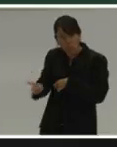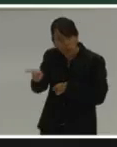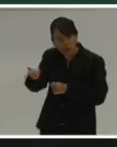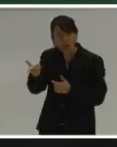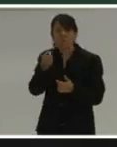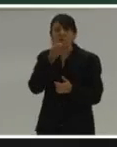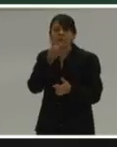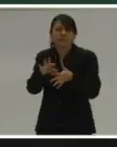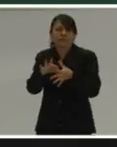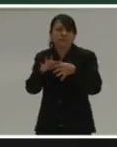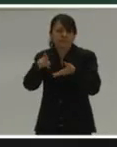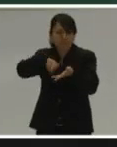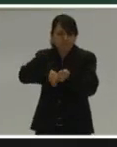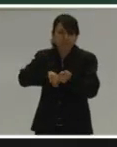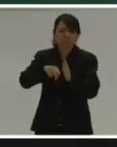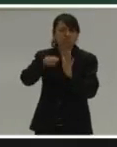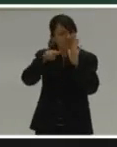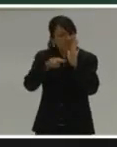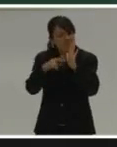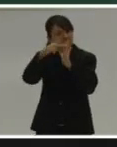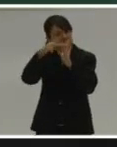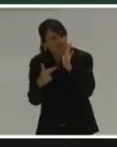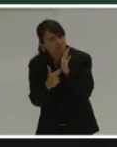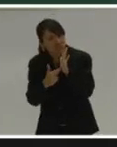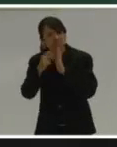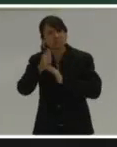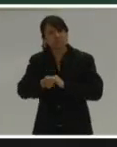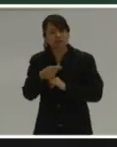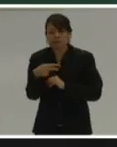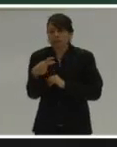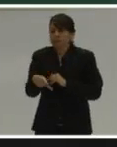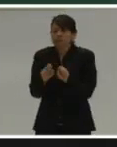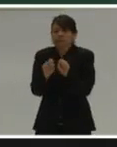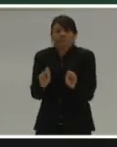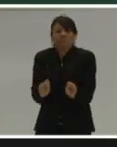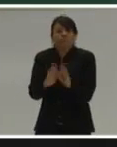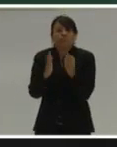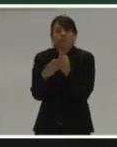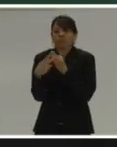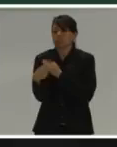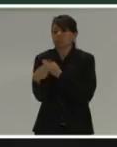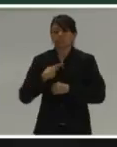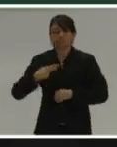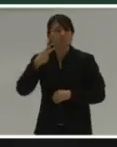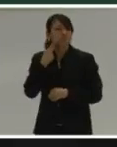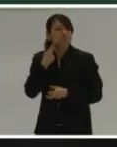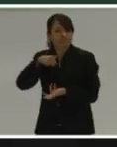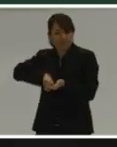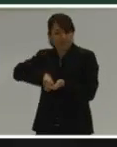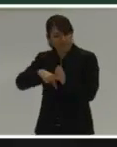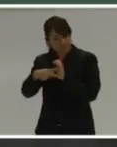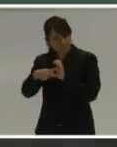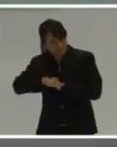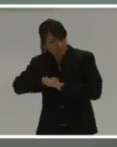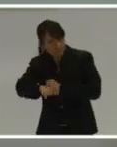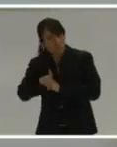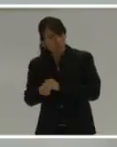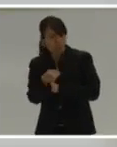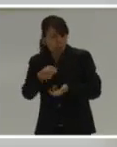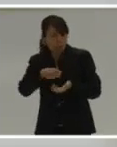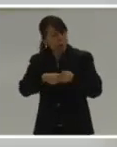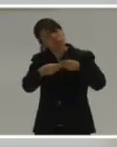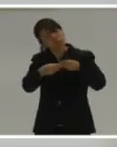procedimientos propios en sistemas políticos de los pueblos indígenas. Toda esta parte lo vemos en lo que es